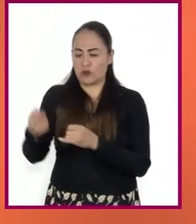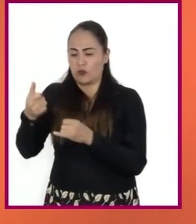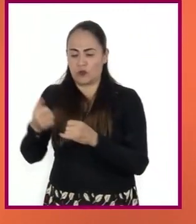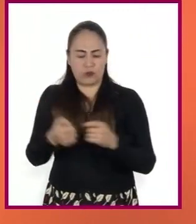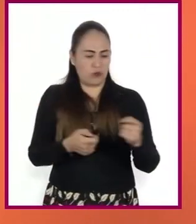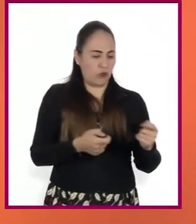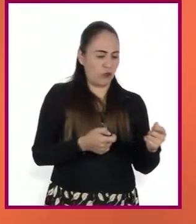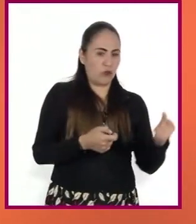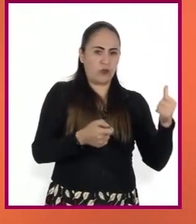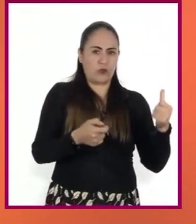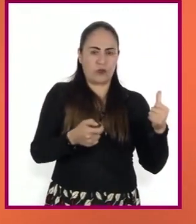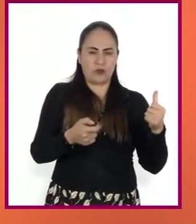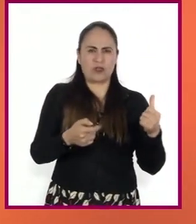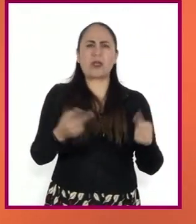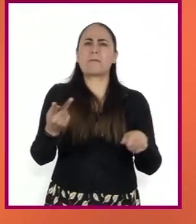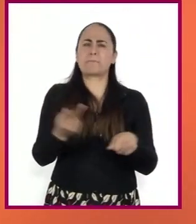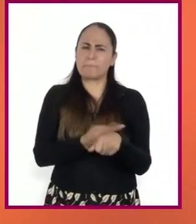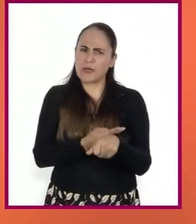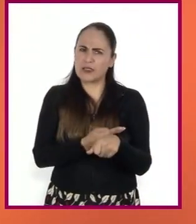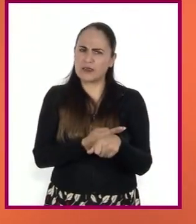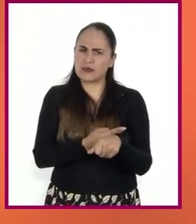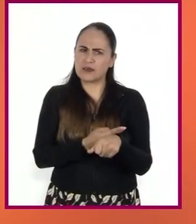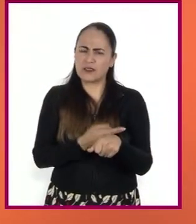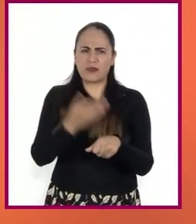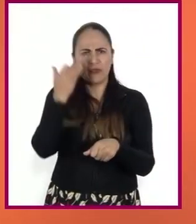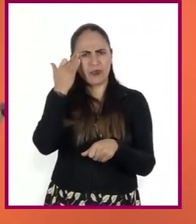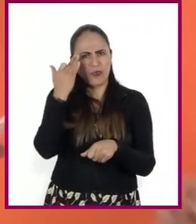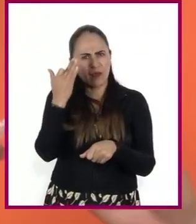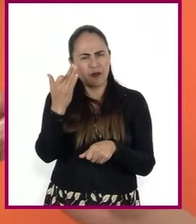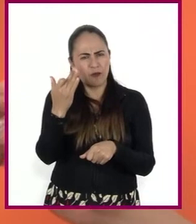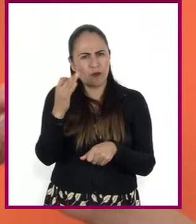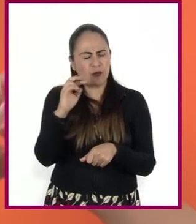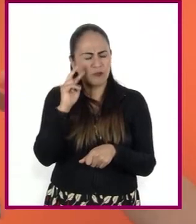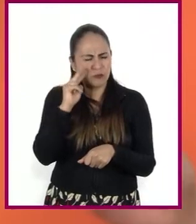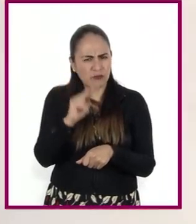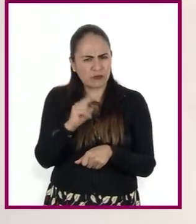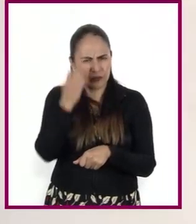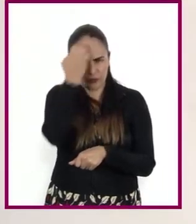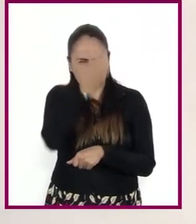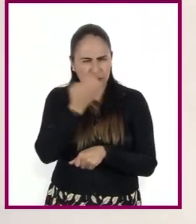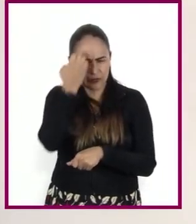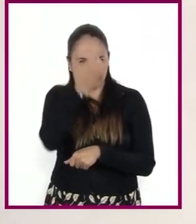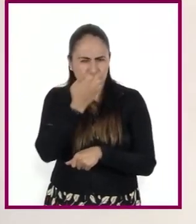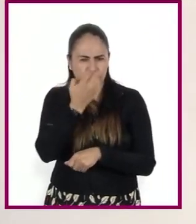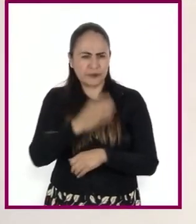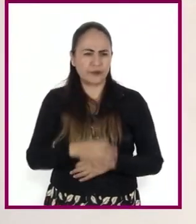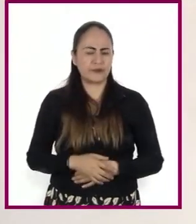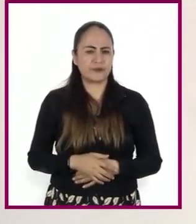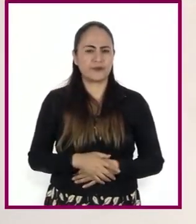velas y observa qué es lo que pasa durante unos segundos. Veamos.